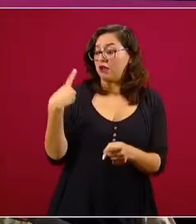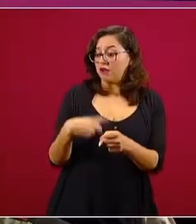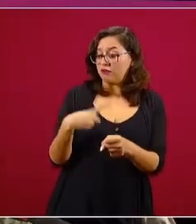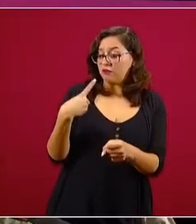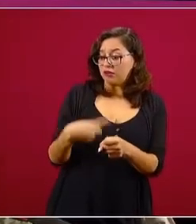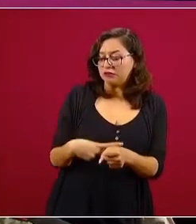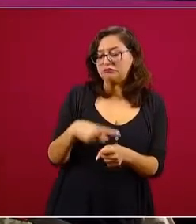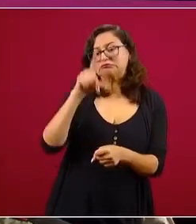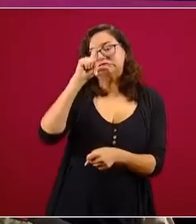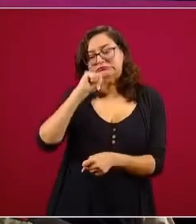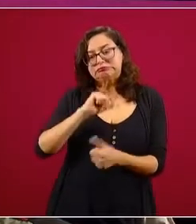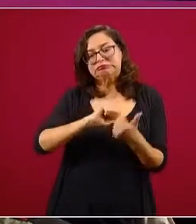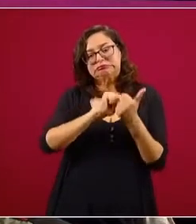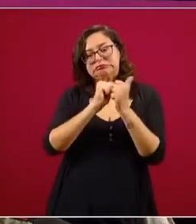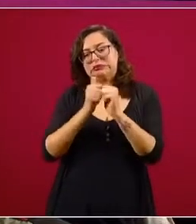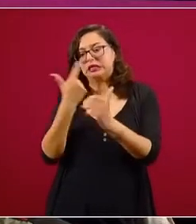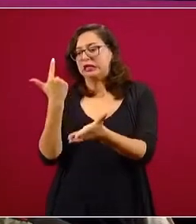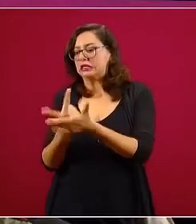de COVID-19,